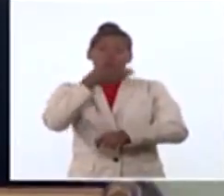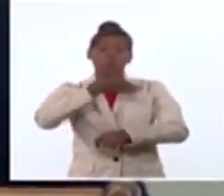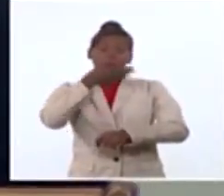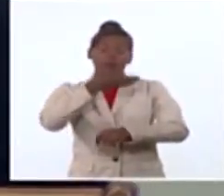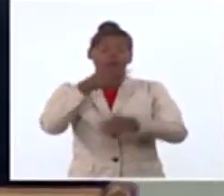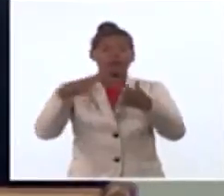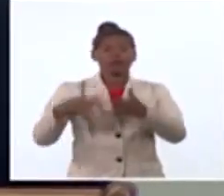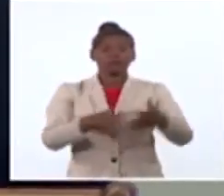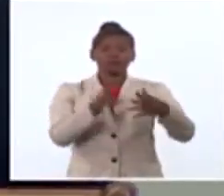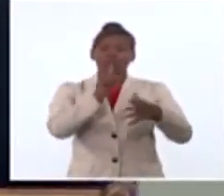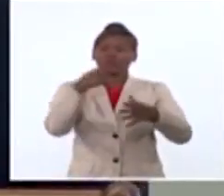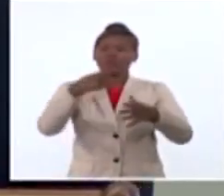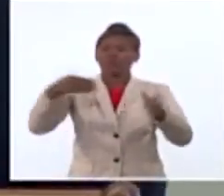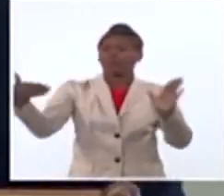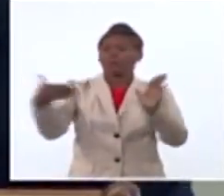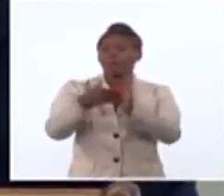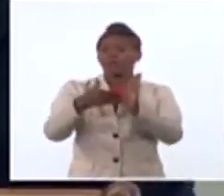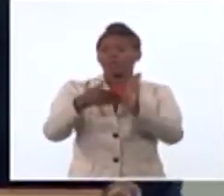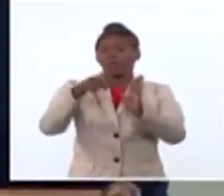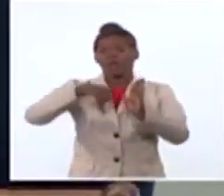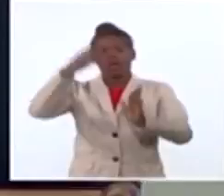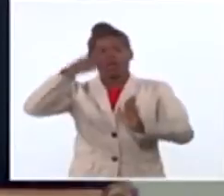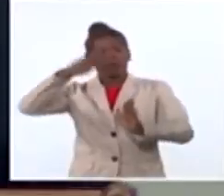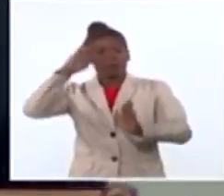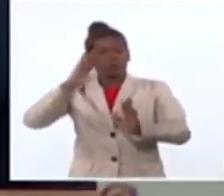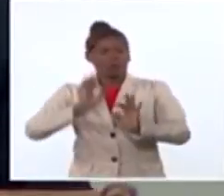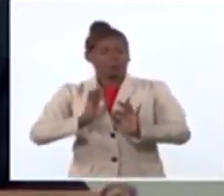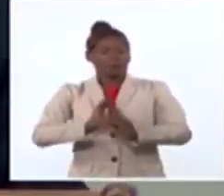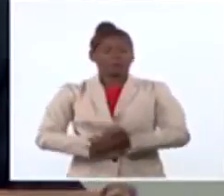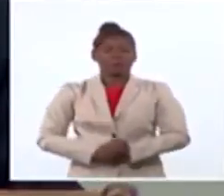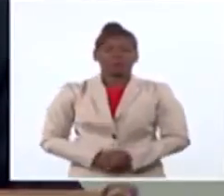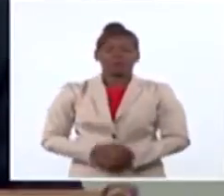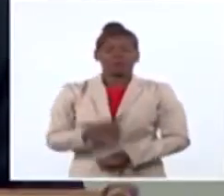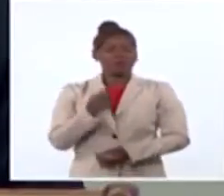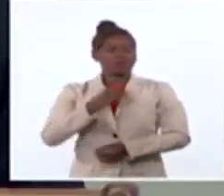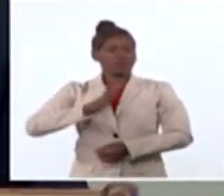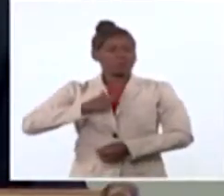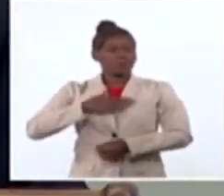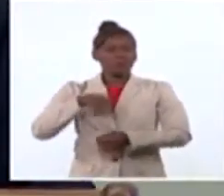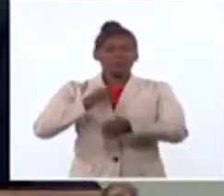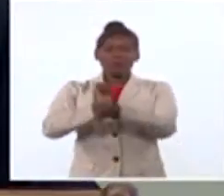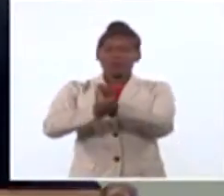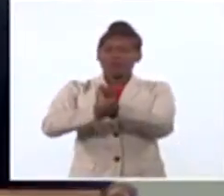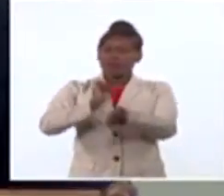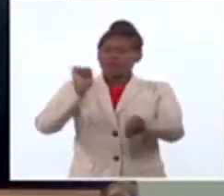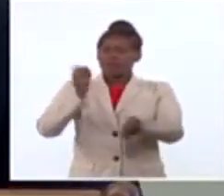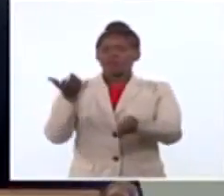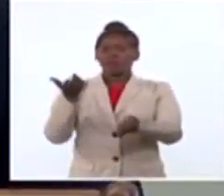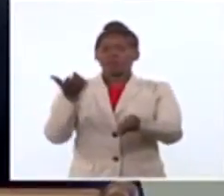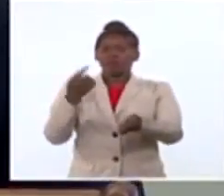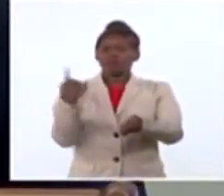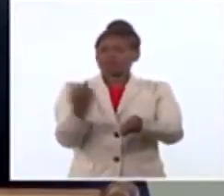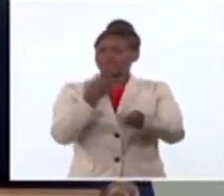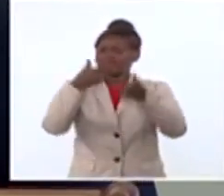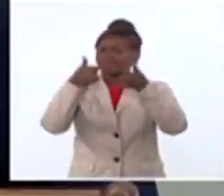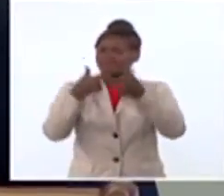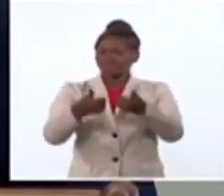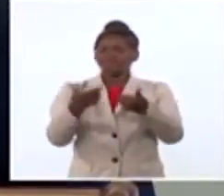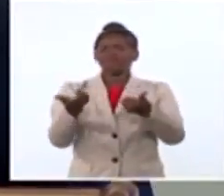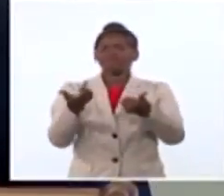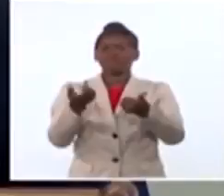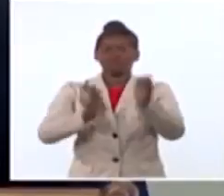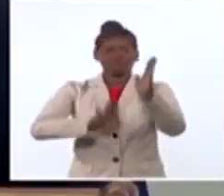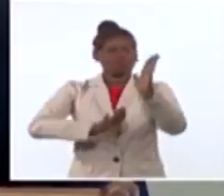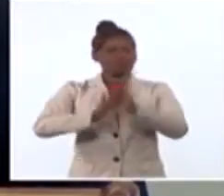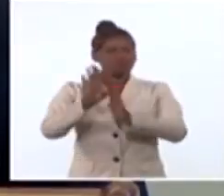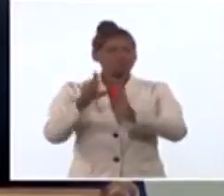Estado soberano, de un pueblo libre en ejercicio de la libre